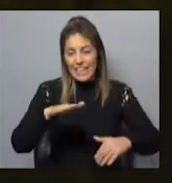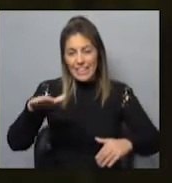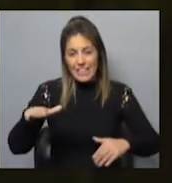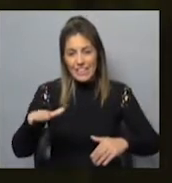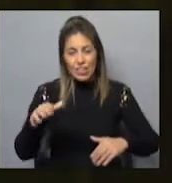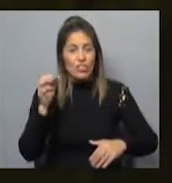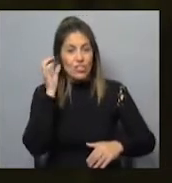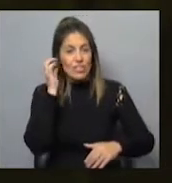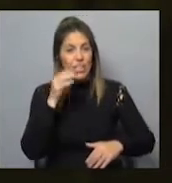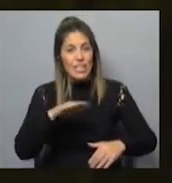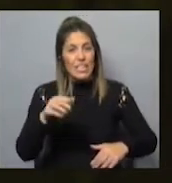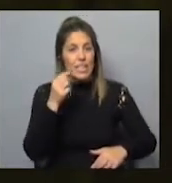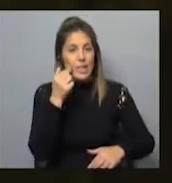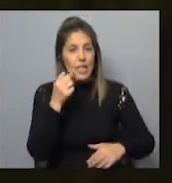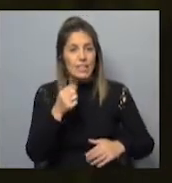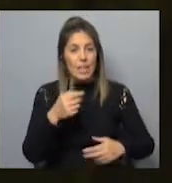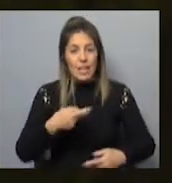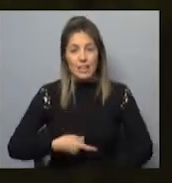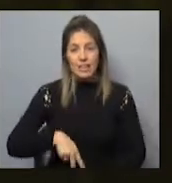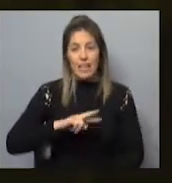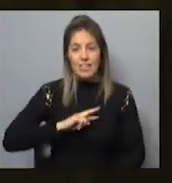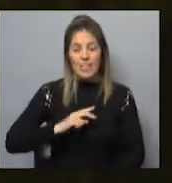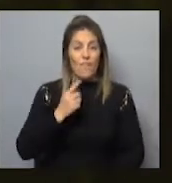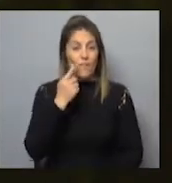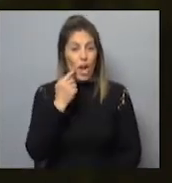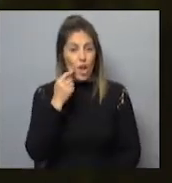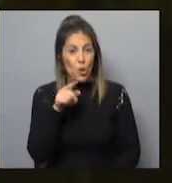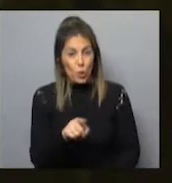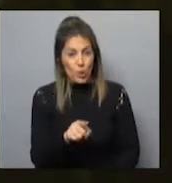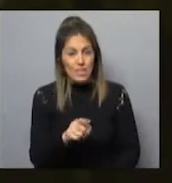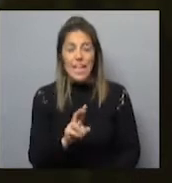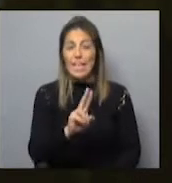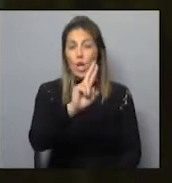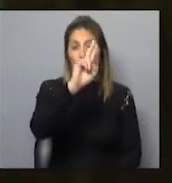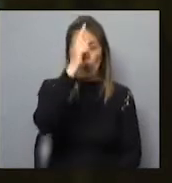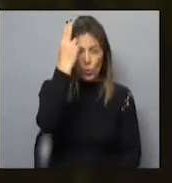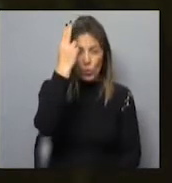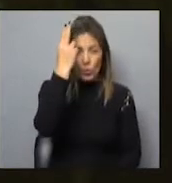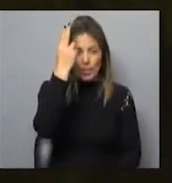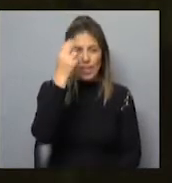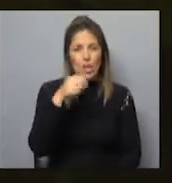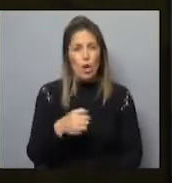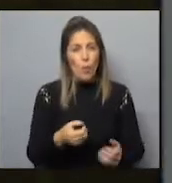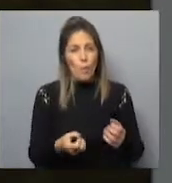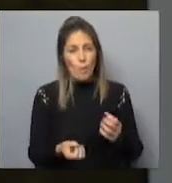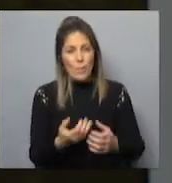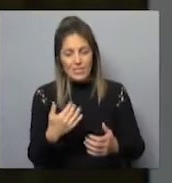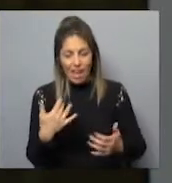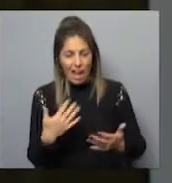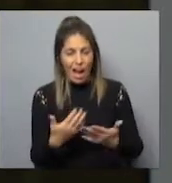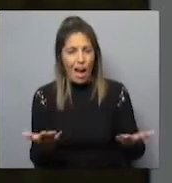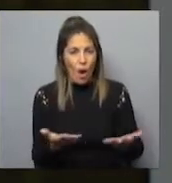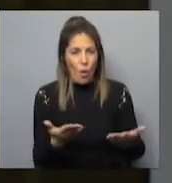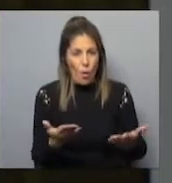y niñas trans varones en el uruguay es es como más reciente la identidad